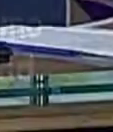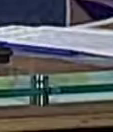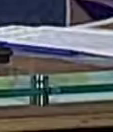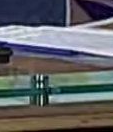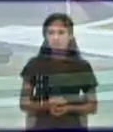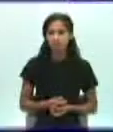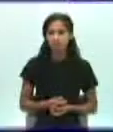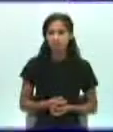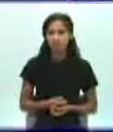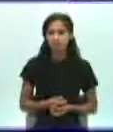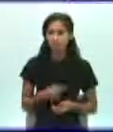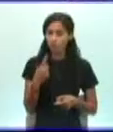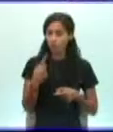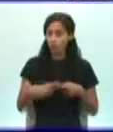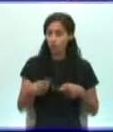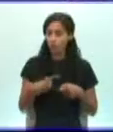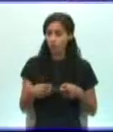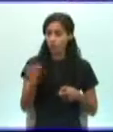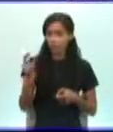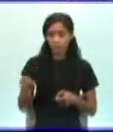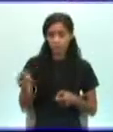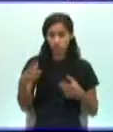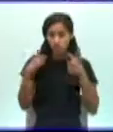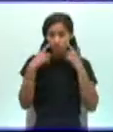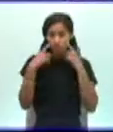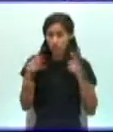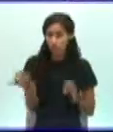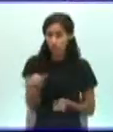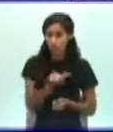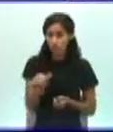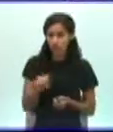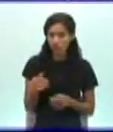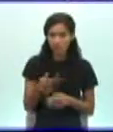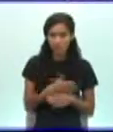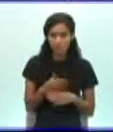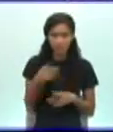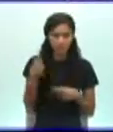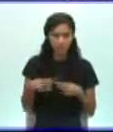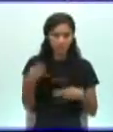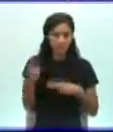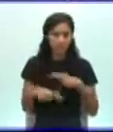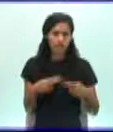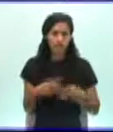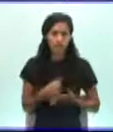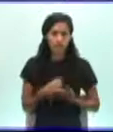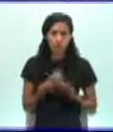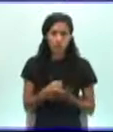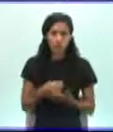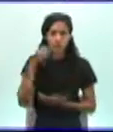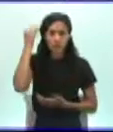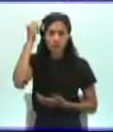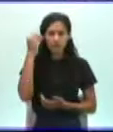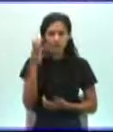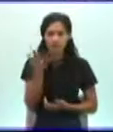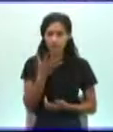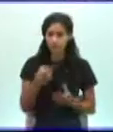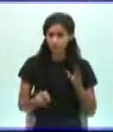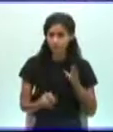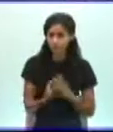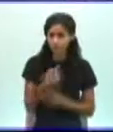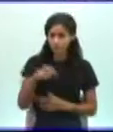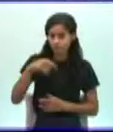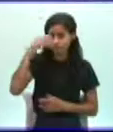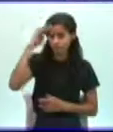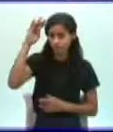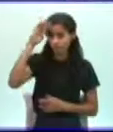Hay otras personalidades destacadas en los diferentes movimientos que también contribuyeron al pensamiento fundacional cubano, a